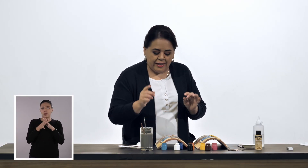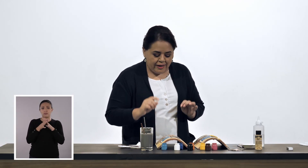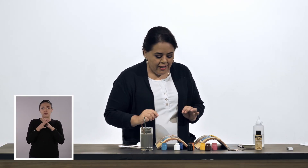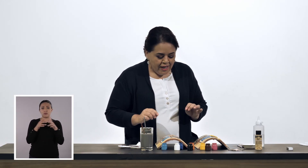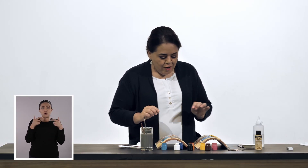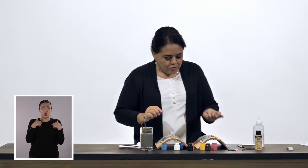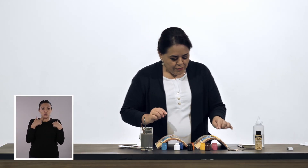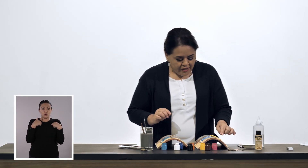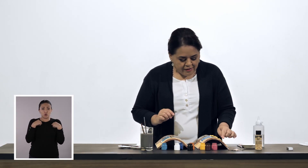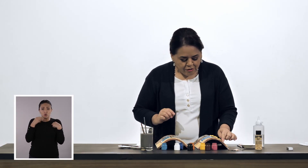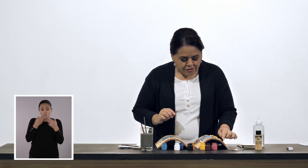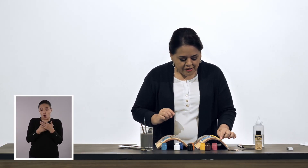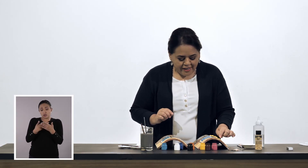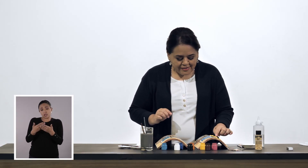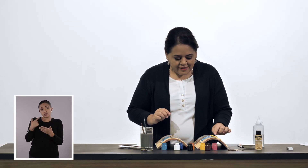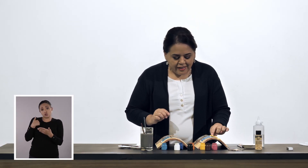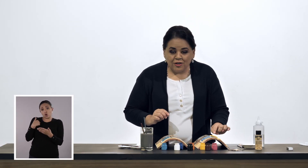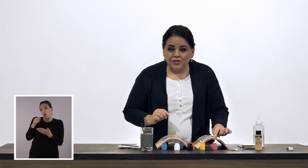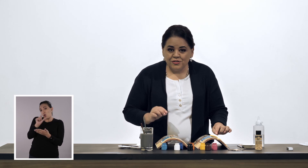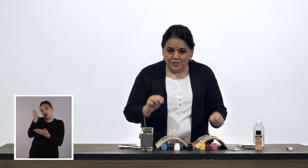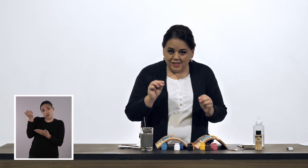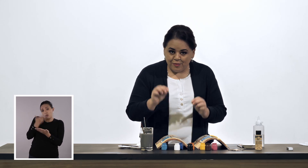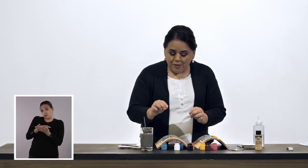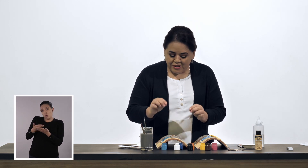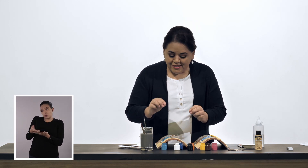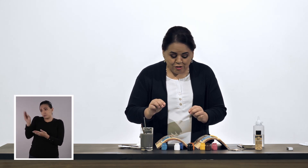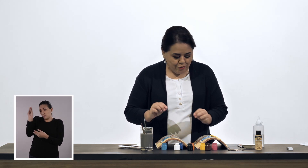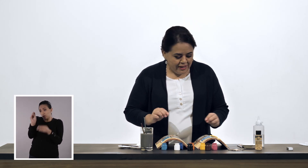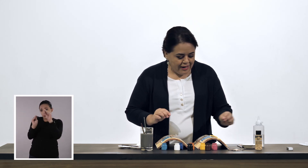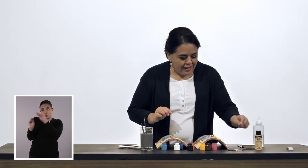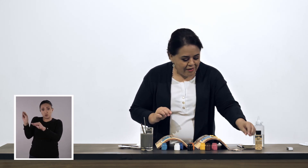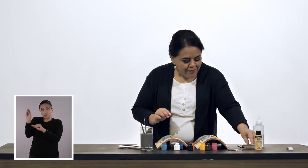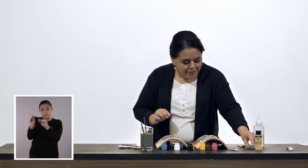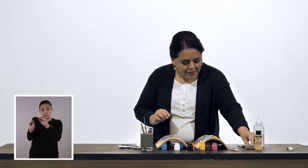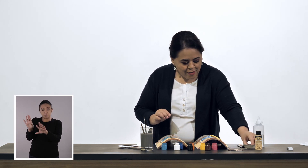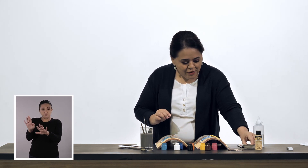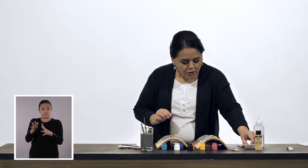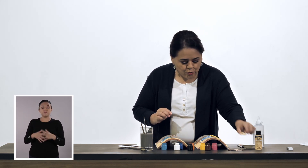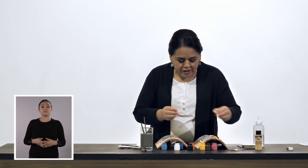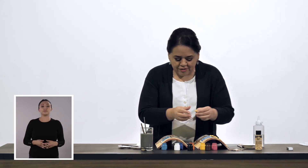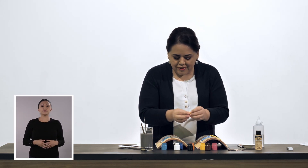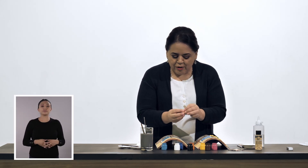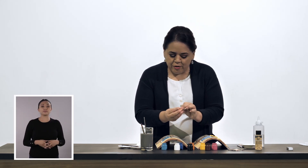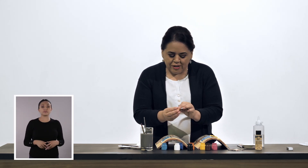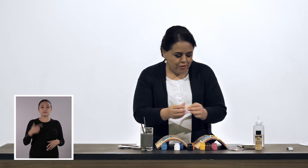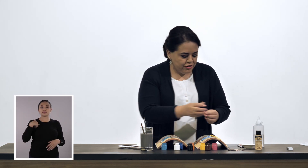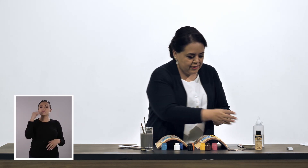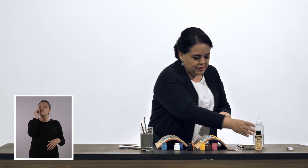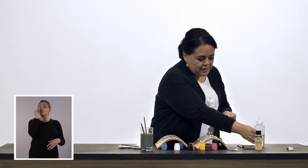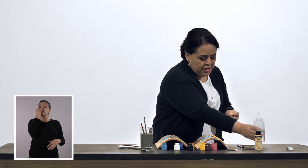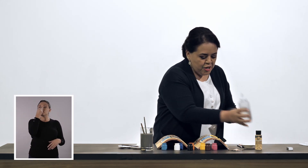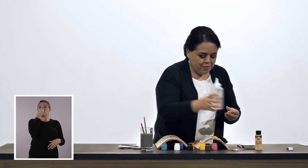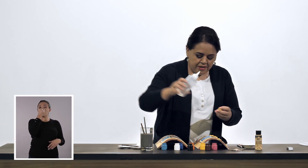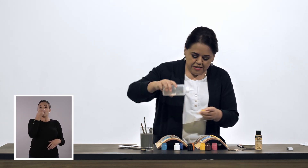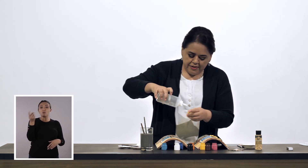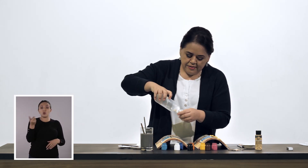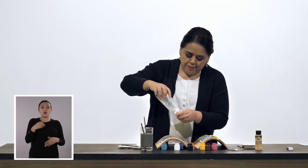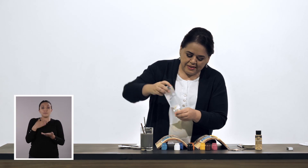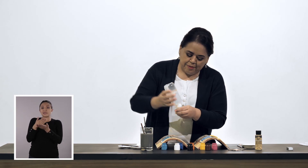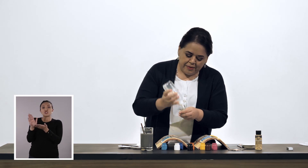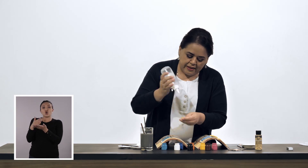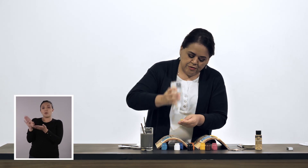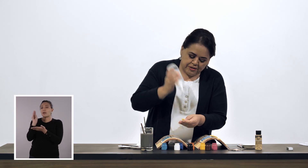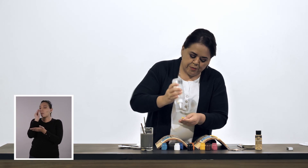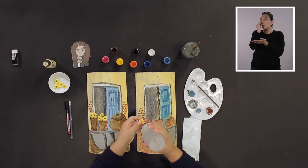voy a ubicar los objetos externos que voy a poner sobre la pintura. Entonces tengo aquí unas florcitas bien